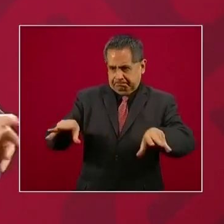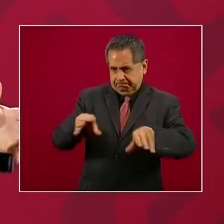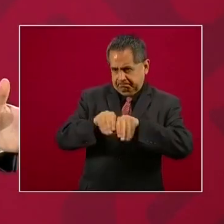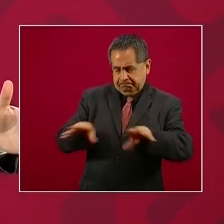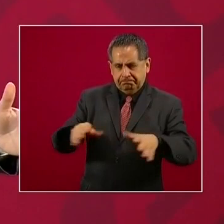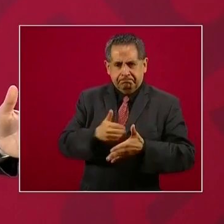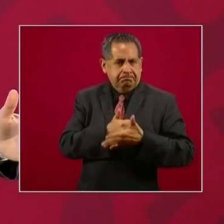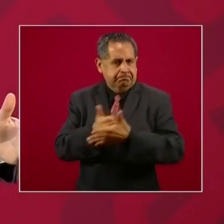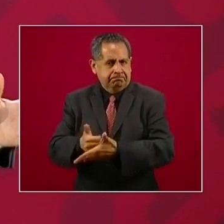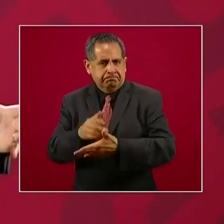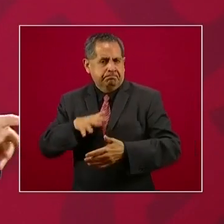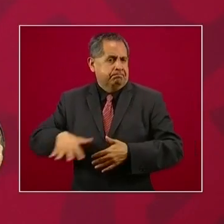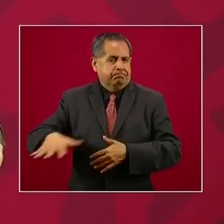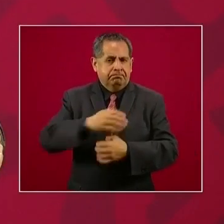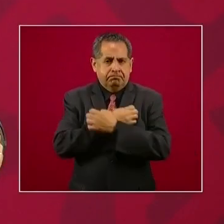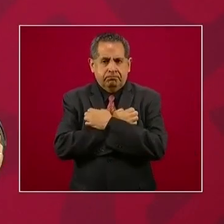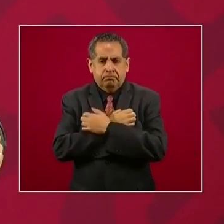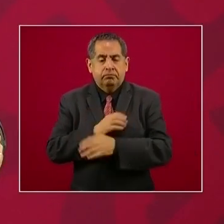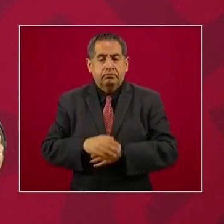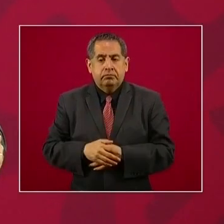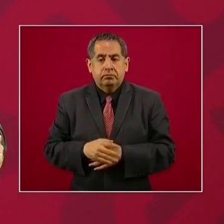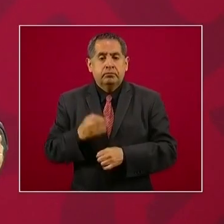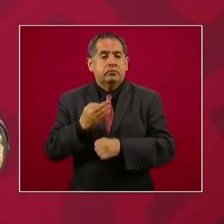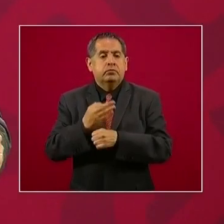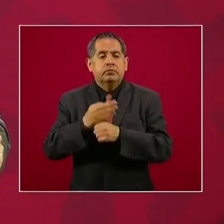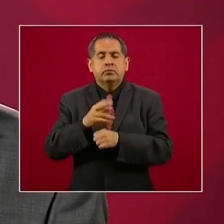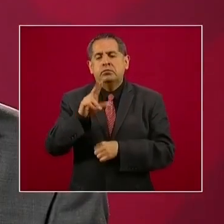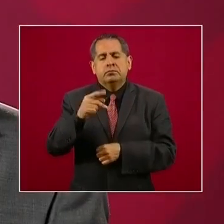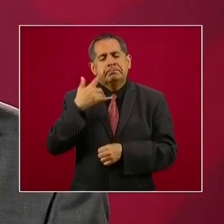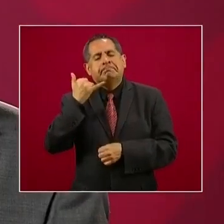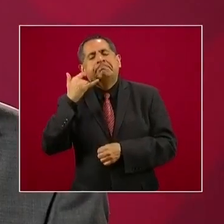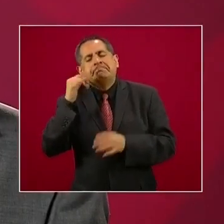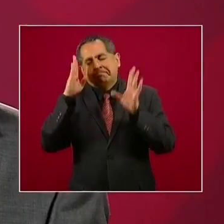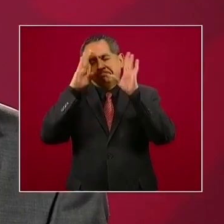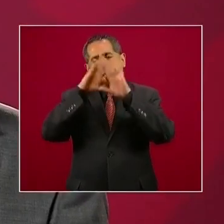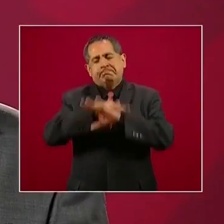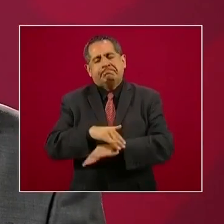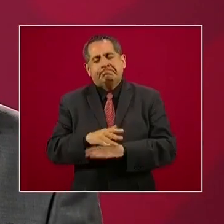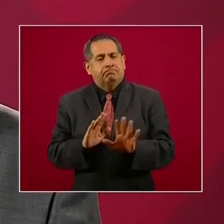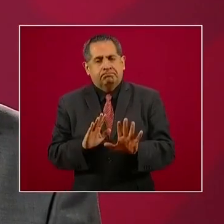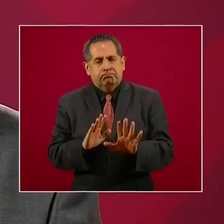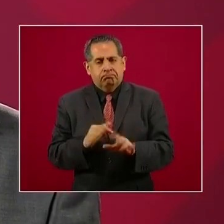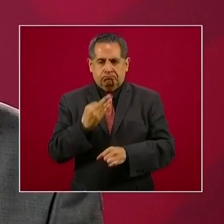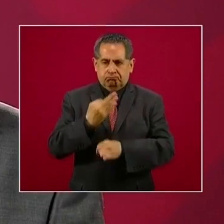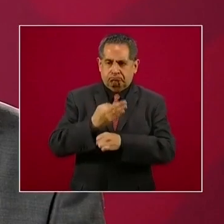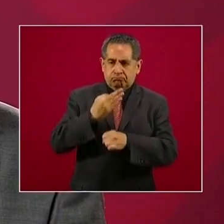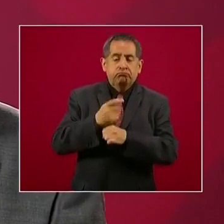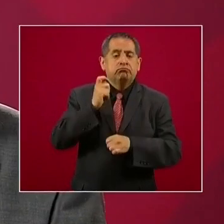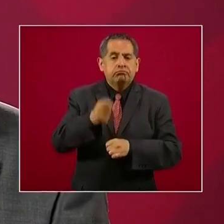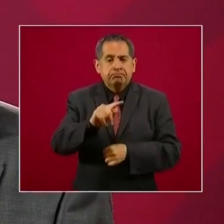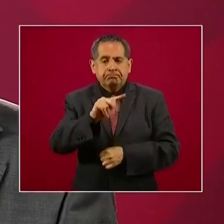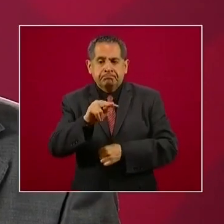en este caso no va a ser para entretenerse sino para llevar